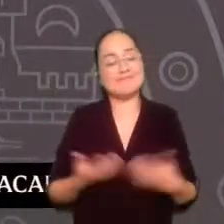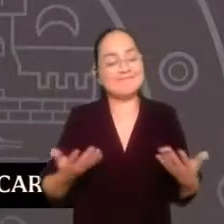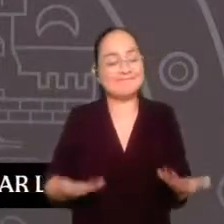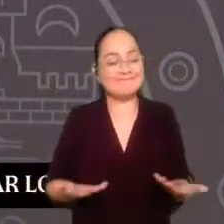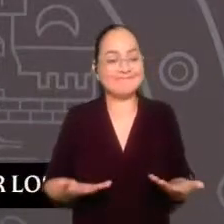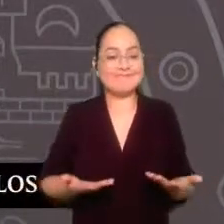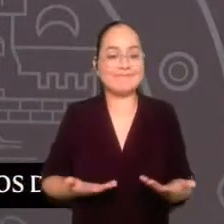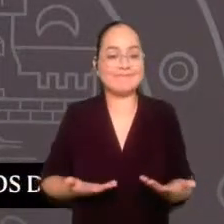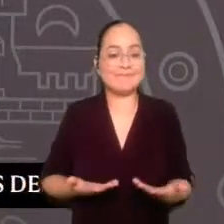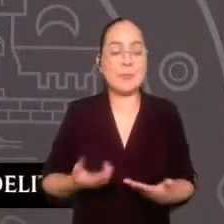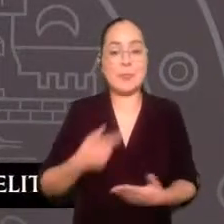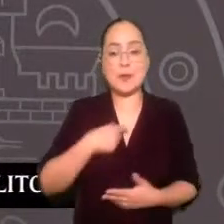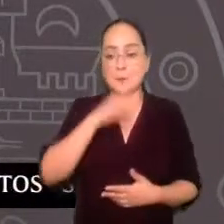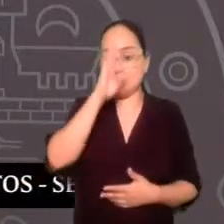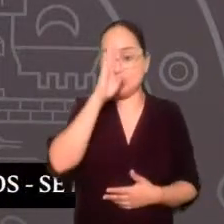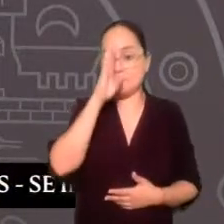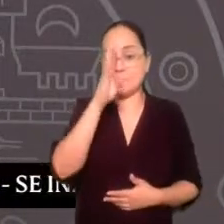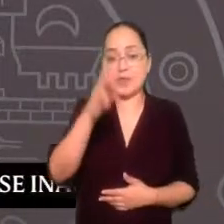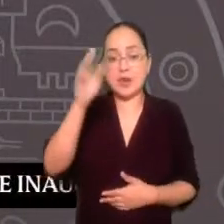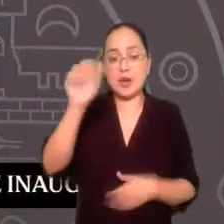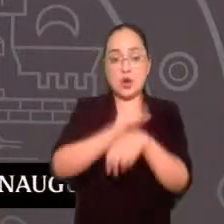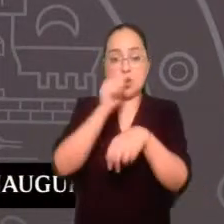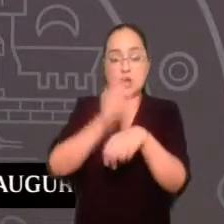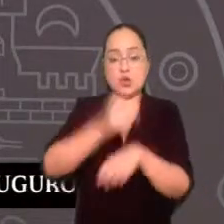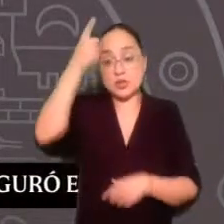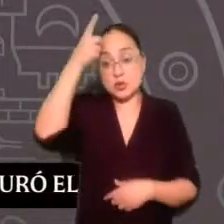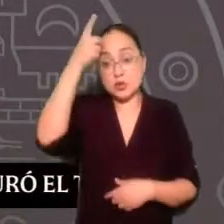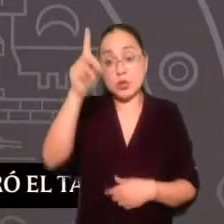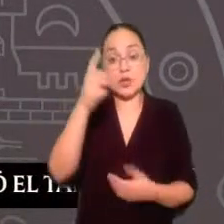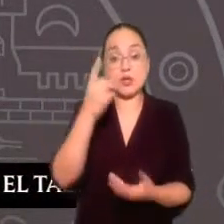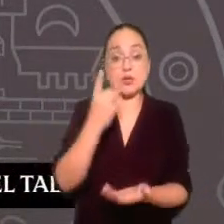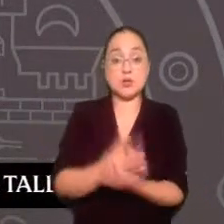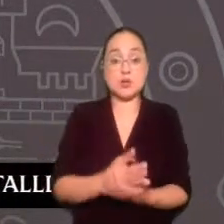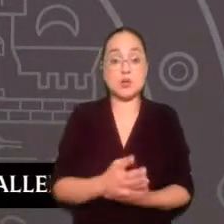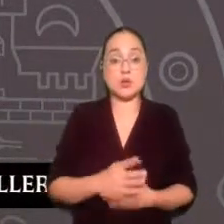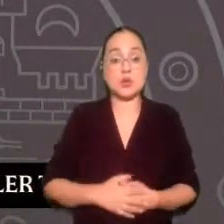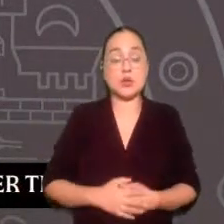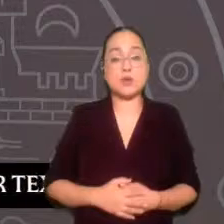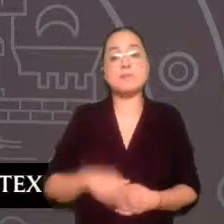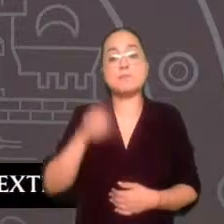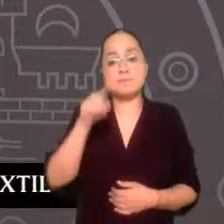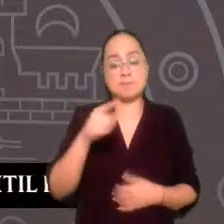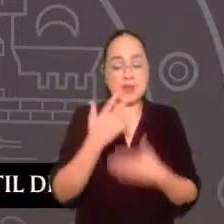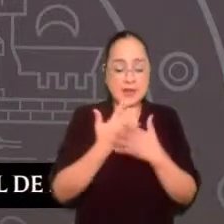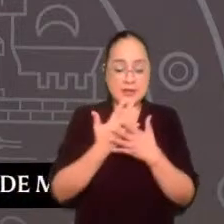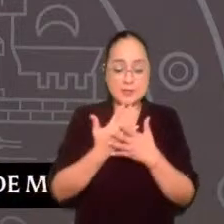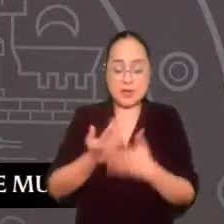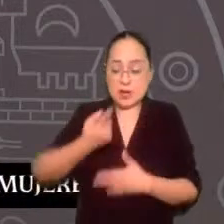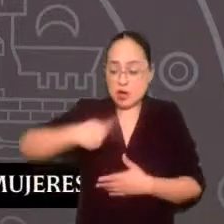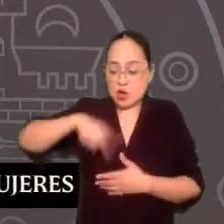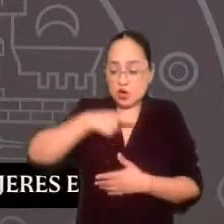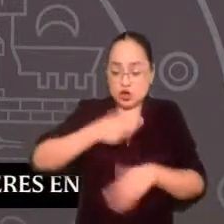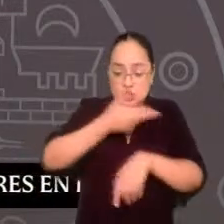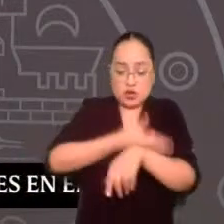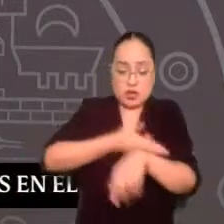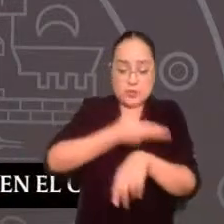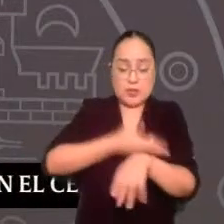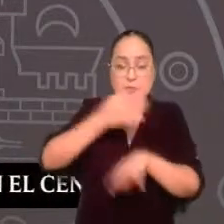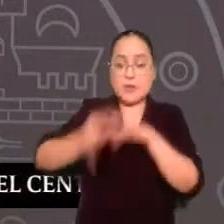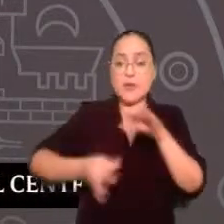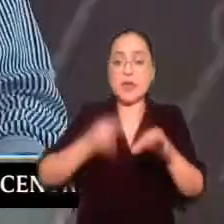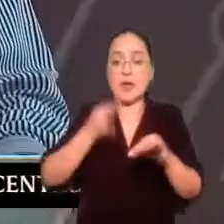me estoy dirigiendo a los dueños de los carros, no lo hagan. Esperen a que hagamos, estamos tratando de que sea muy